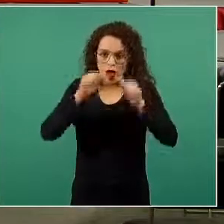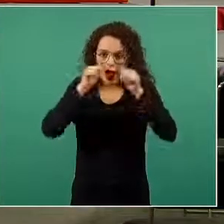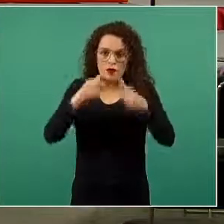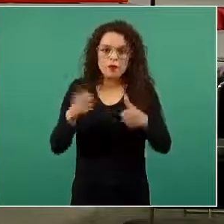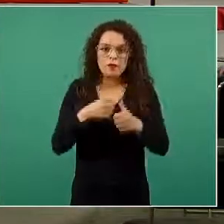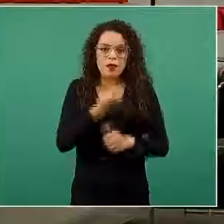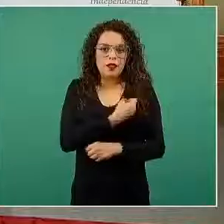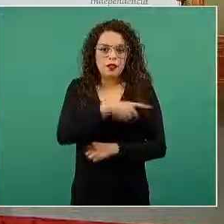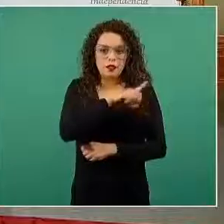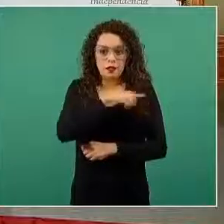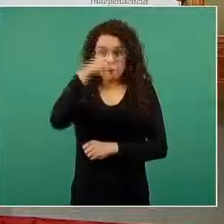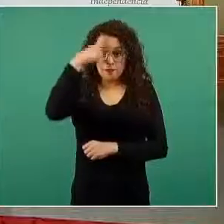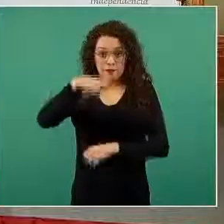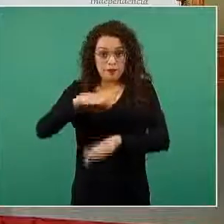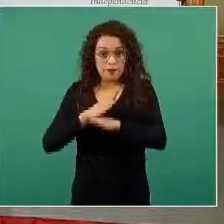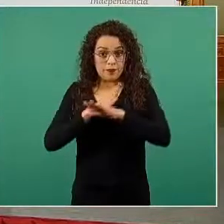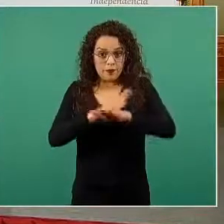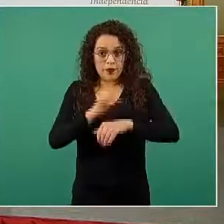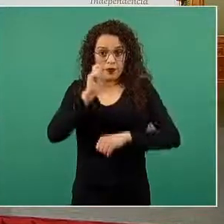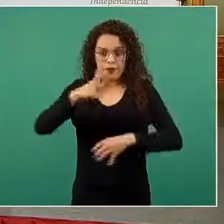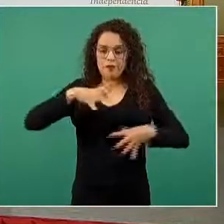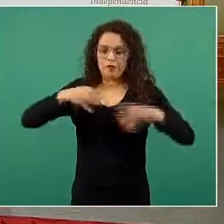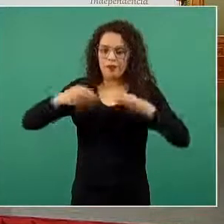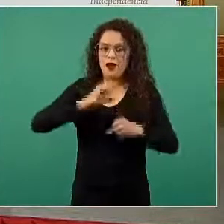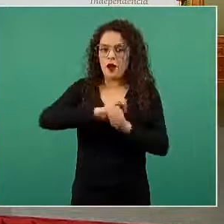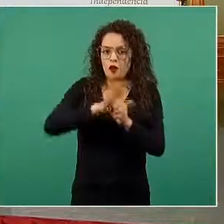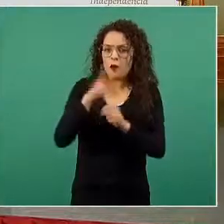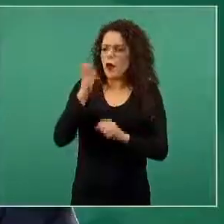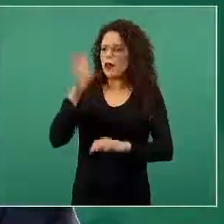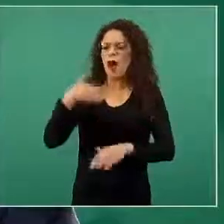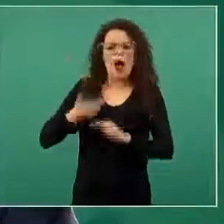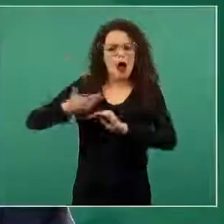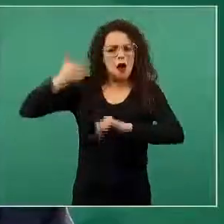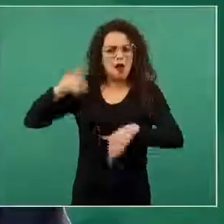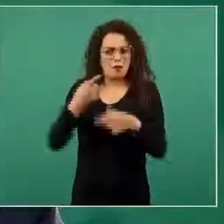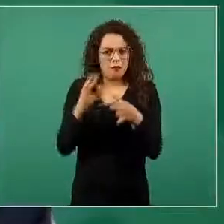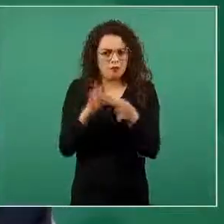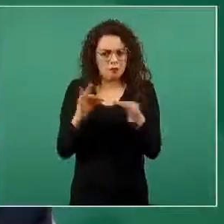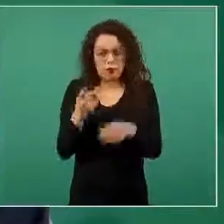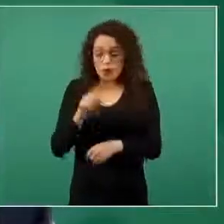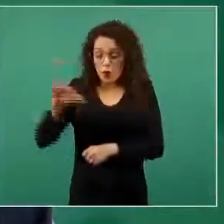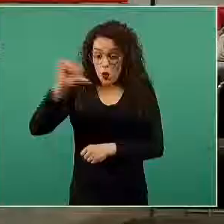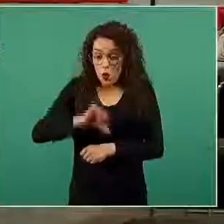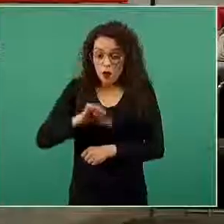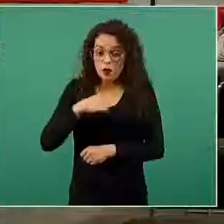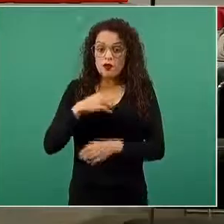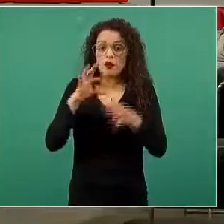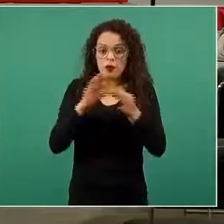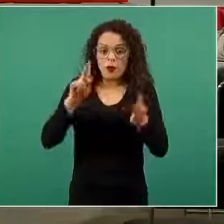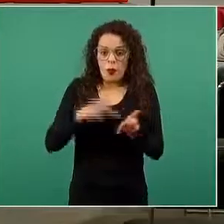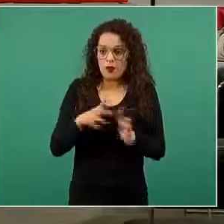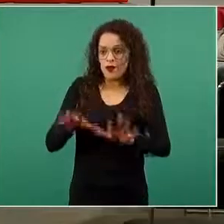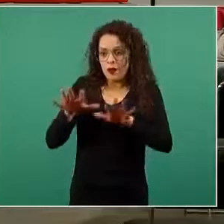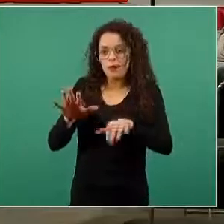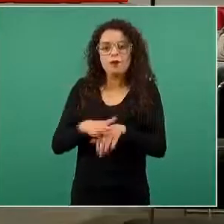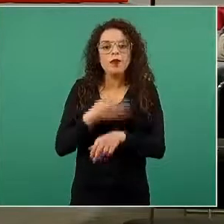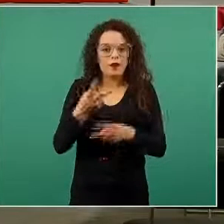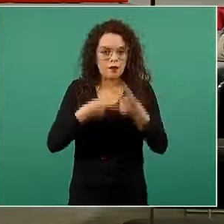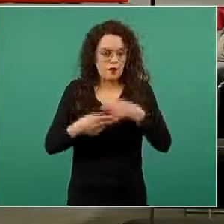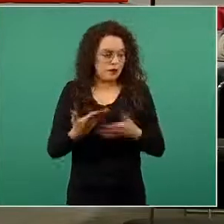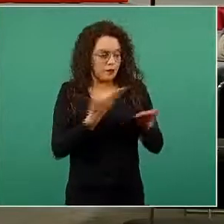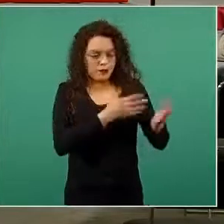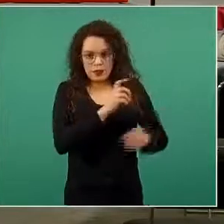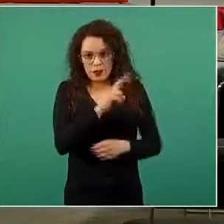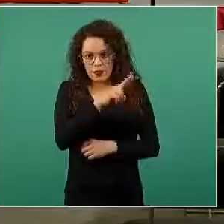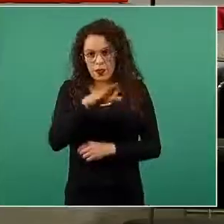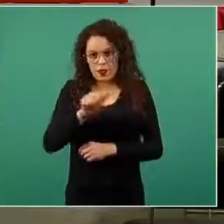de COVID. Esto ya lo habíamos comentado en varias otras ocasiones, pero destaco hoy que nos acompaña el doctor Martínez Heine, porque Oaxaca